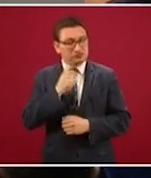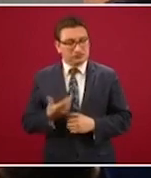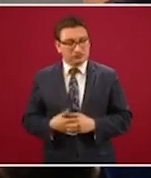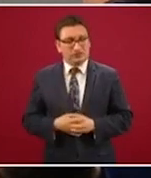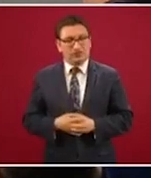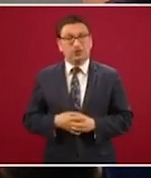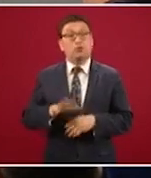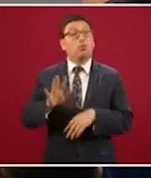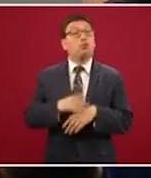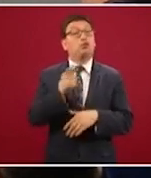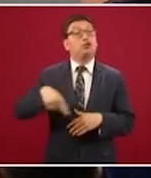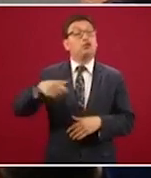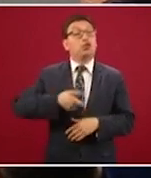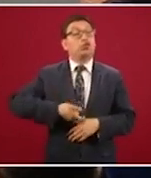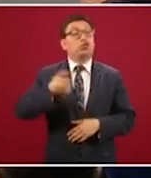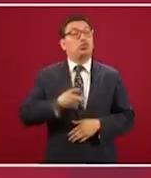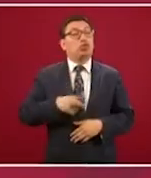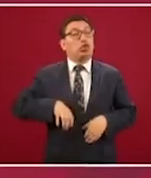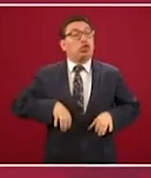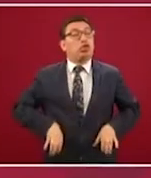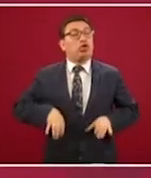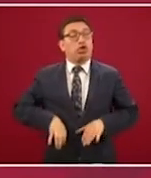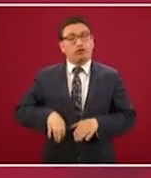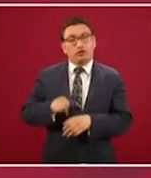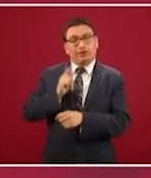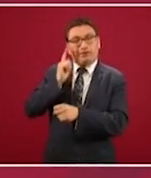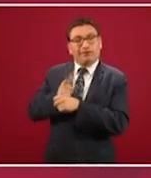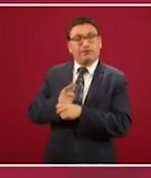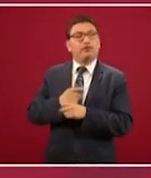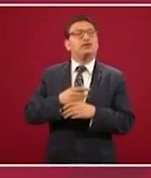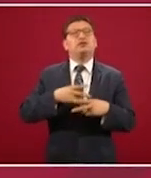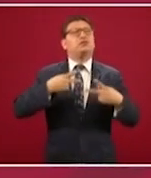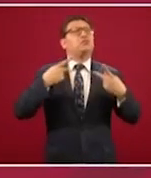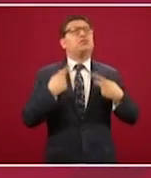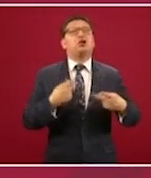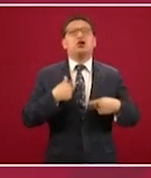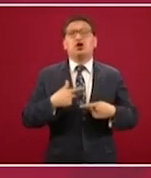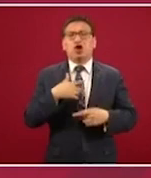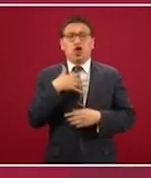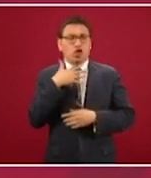la riqueza. Además, por lo general, el corrupto es fantoche,